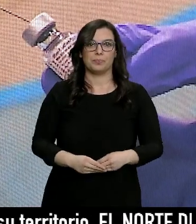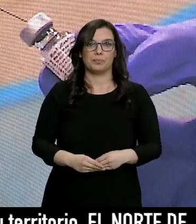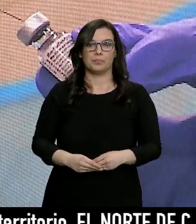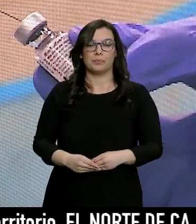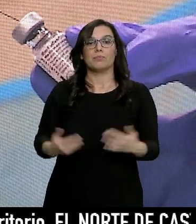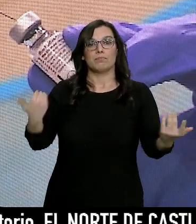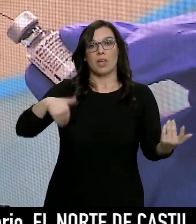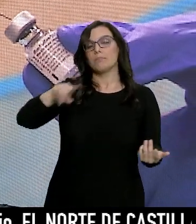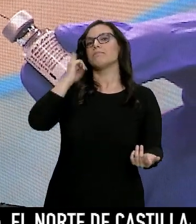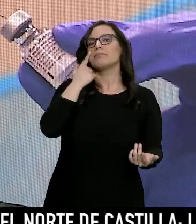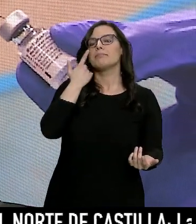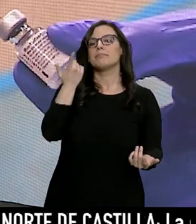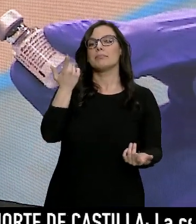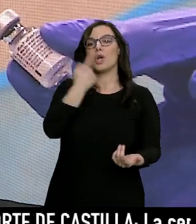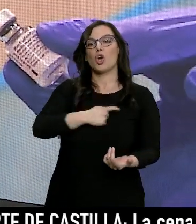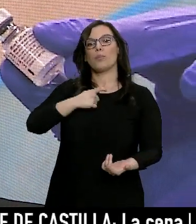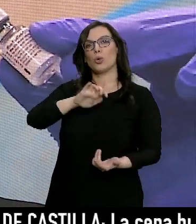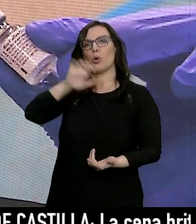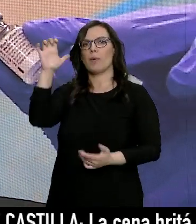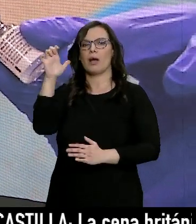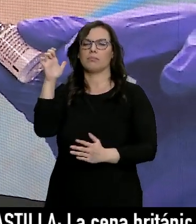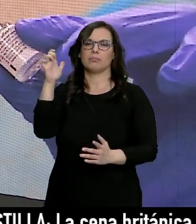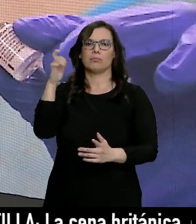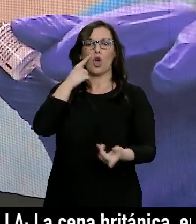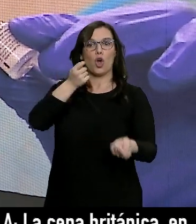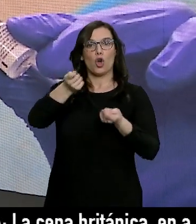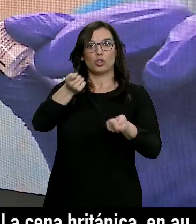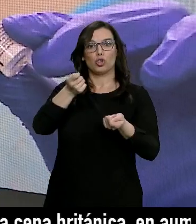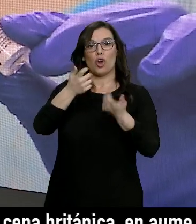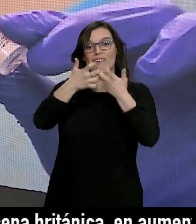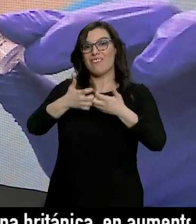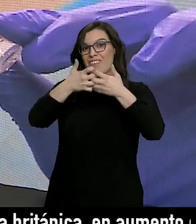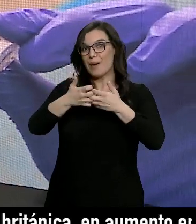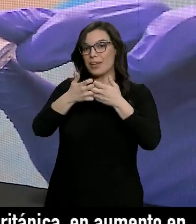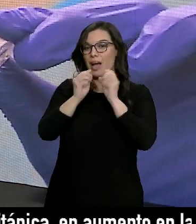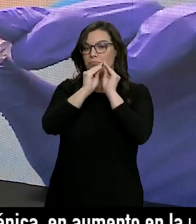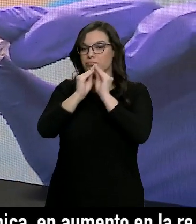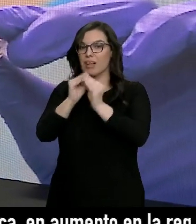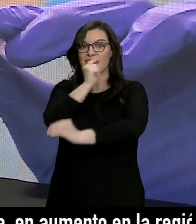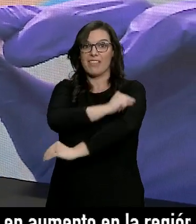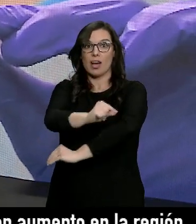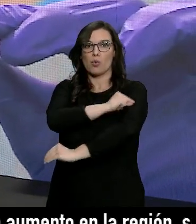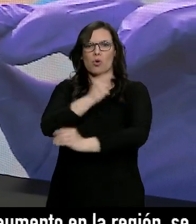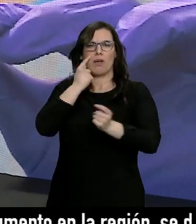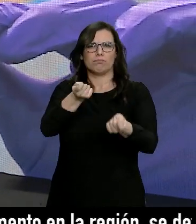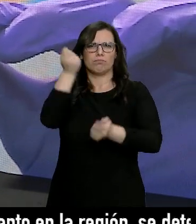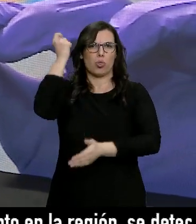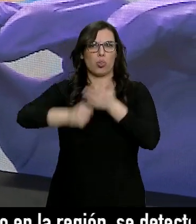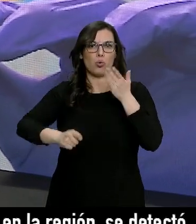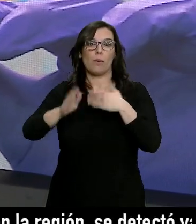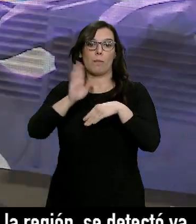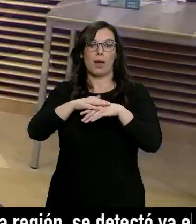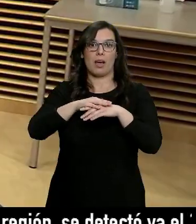Y hemos sabido hoy que la Comisión Europea va a endurecer el control sobre la fabricación de vacunas para evitar los incumplimientos